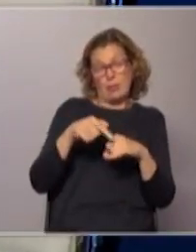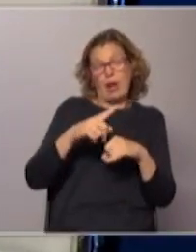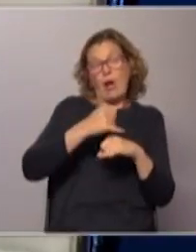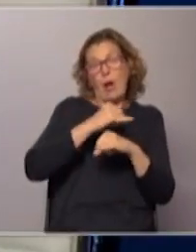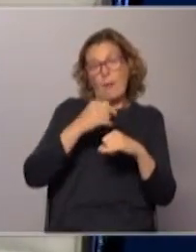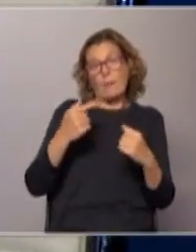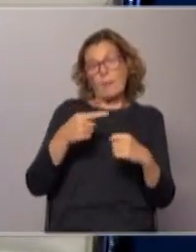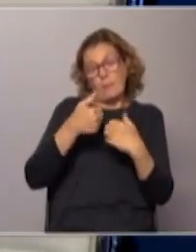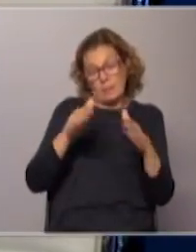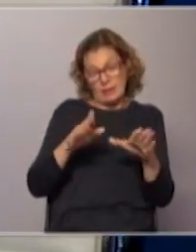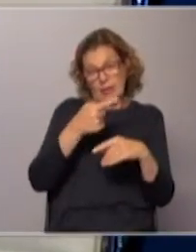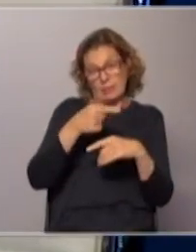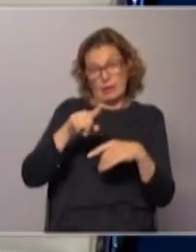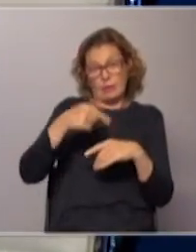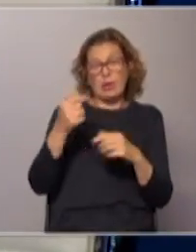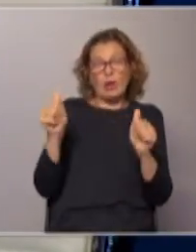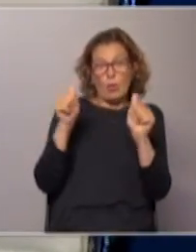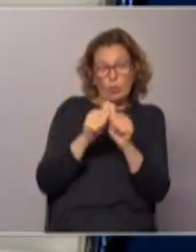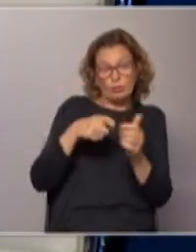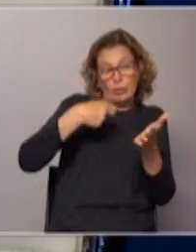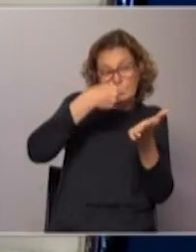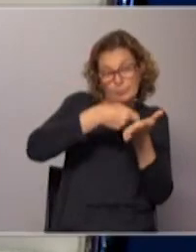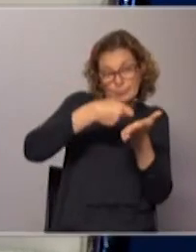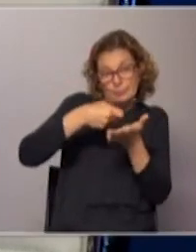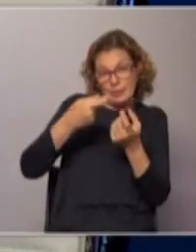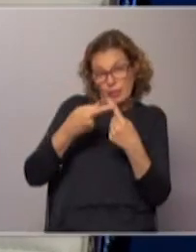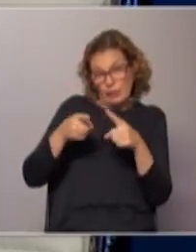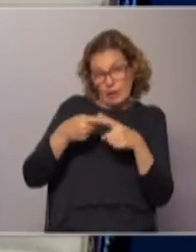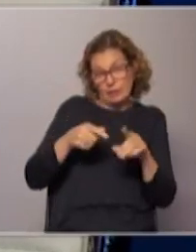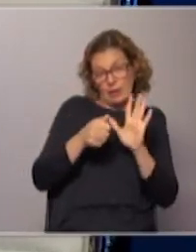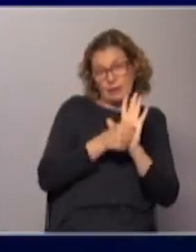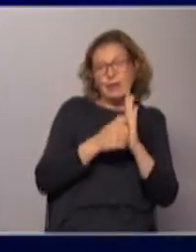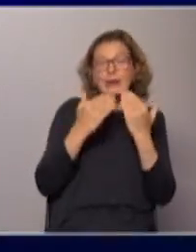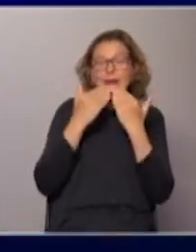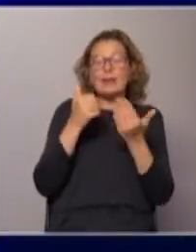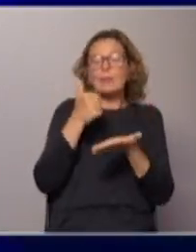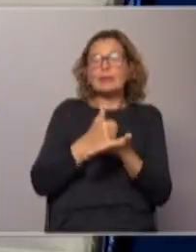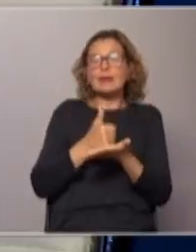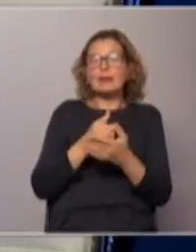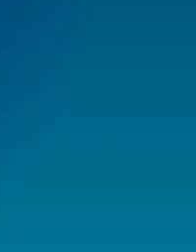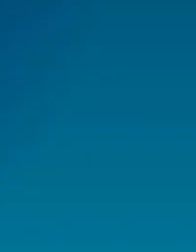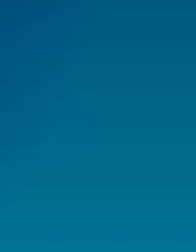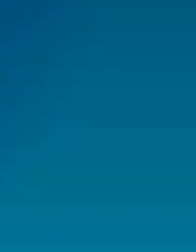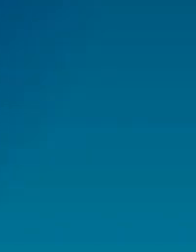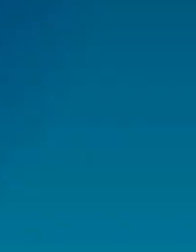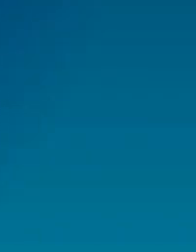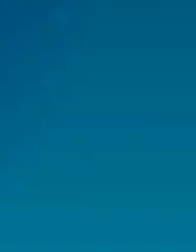semana que viene junto con estos aditivos que decía yo que corresponden a distintos artistas daniel gracias por esta razón